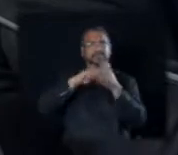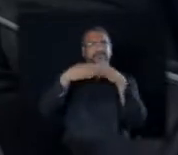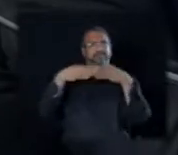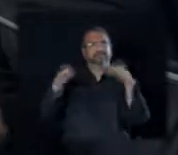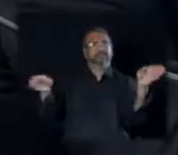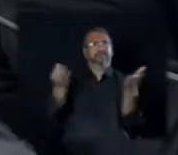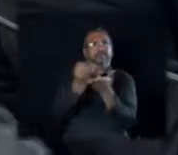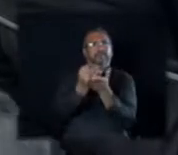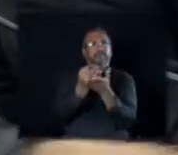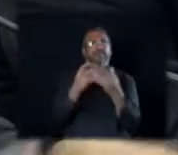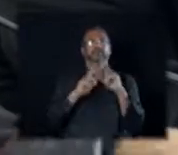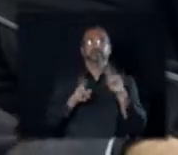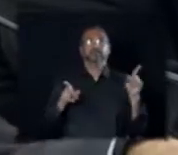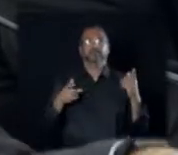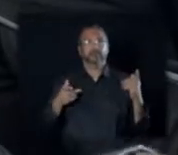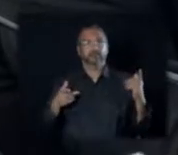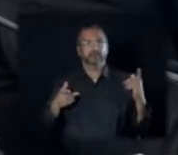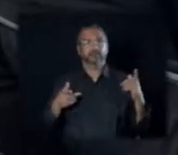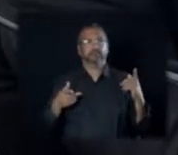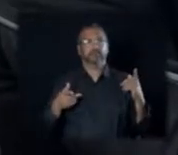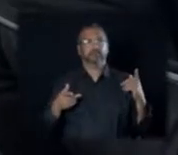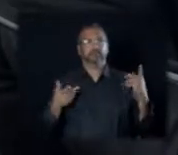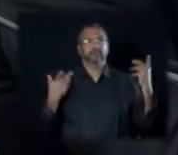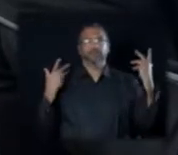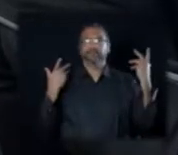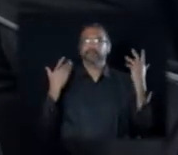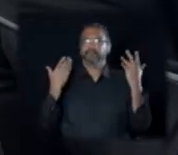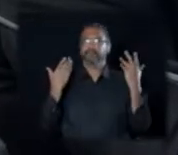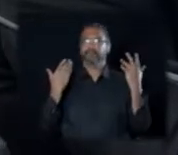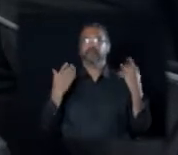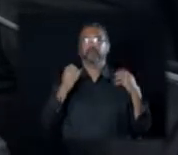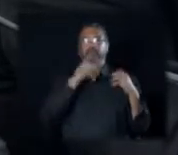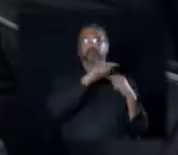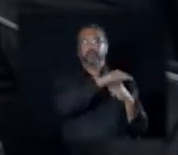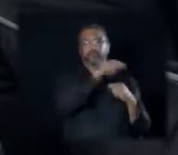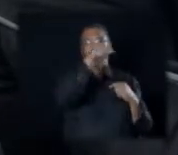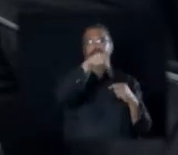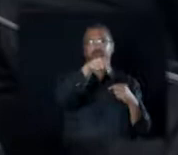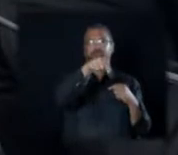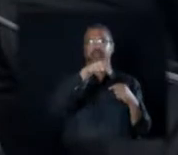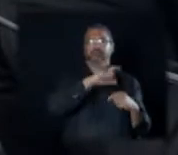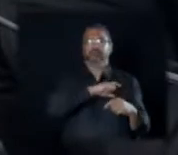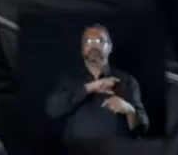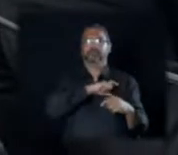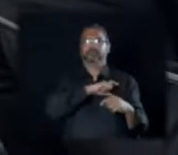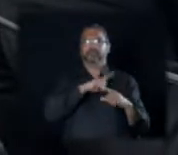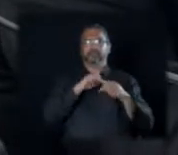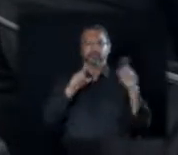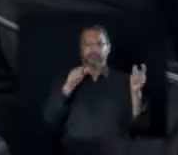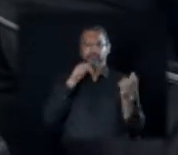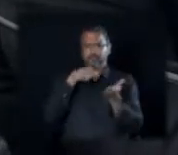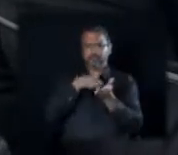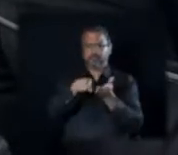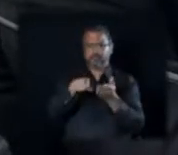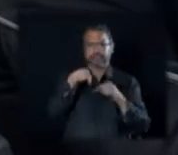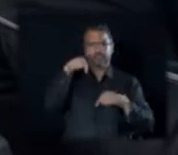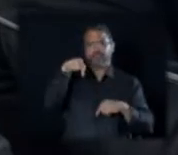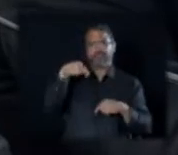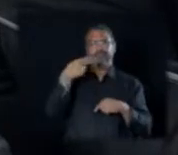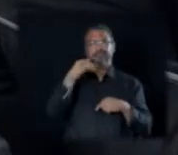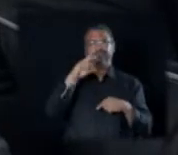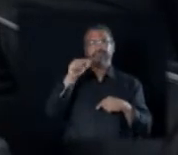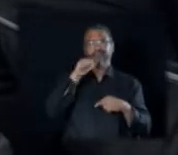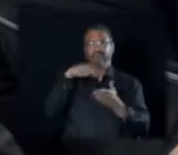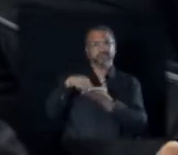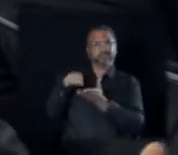casi todo el presupuesto sale del Fondo General. Y cuando empiezan a mirar, la policía tiene